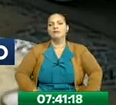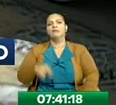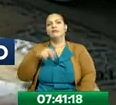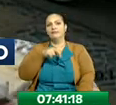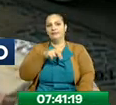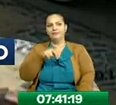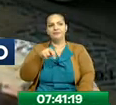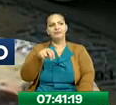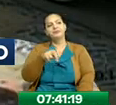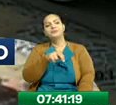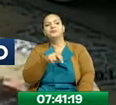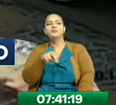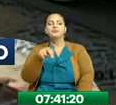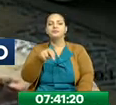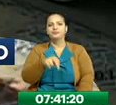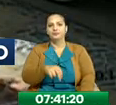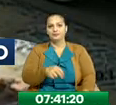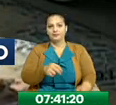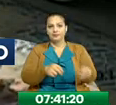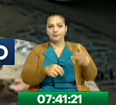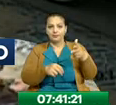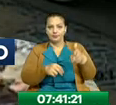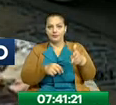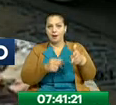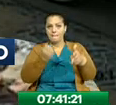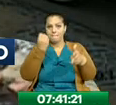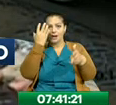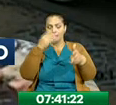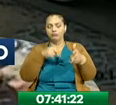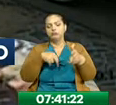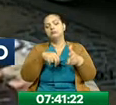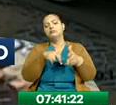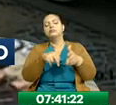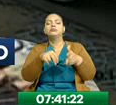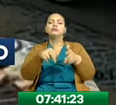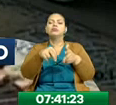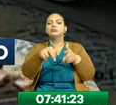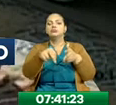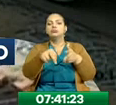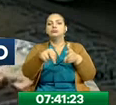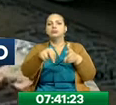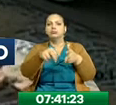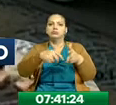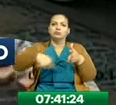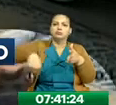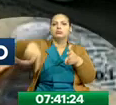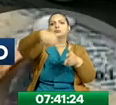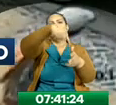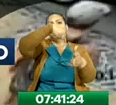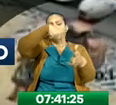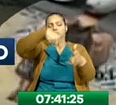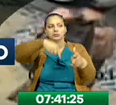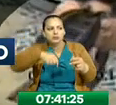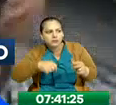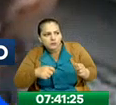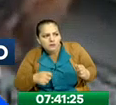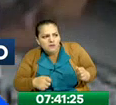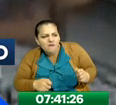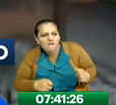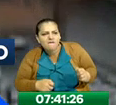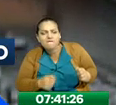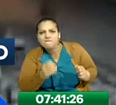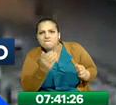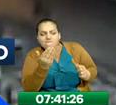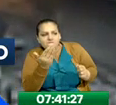Una vez que pasa al lado de este vehículo blanco, regresa, se agacha y en menos de un minuto se lleva el